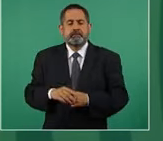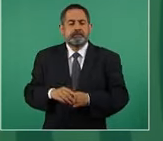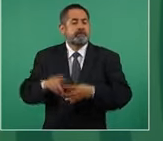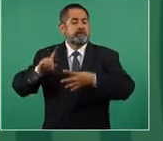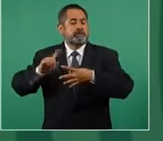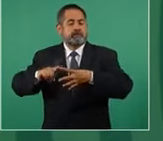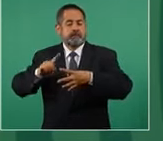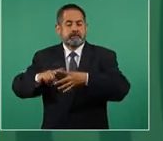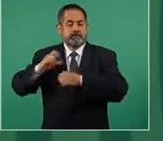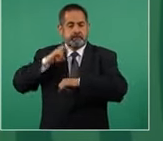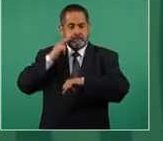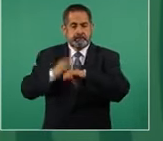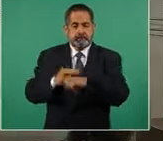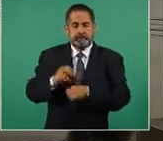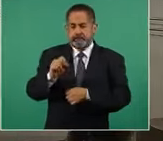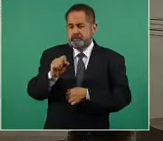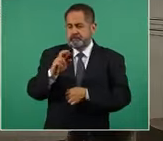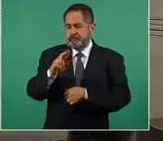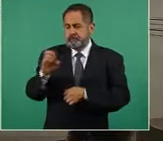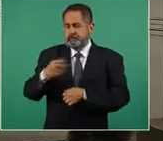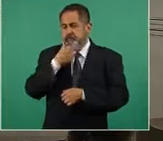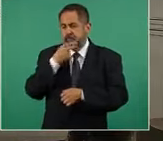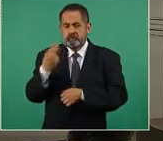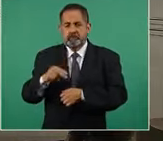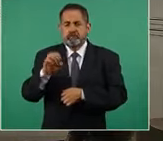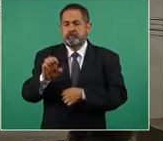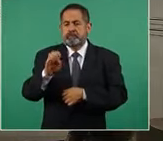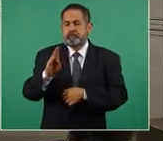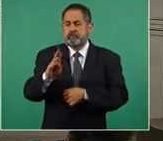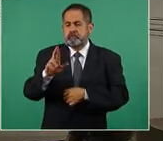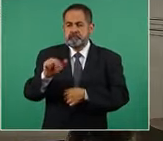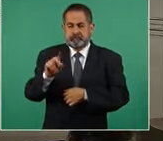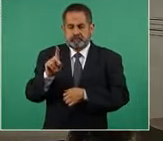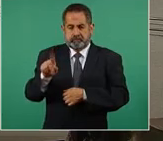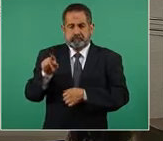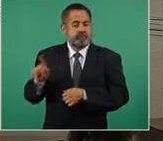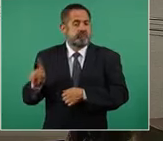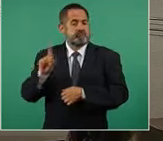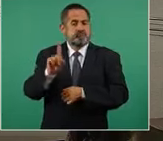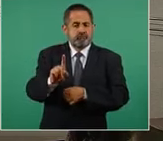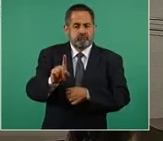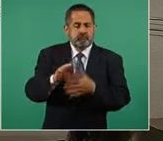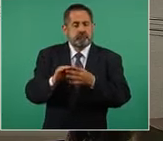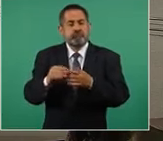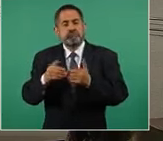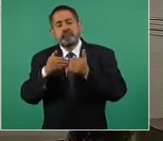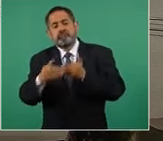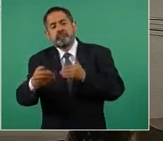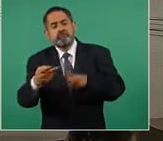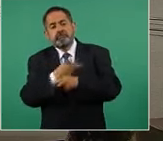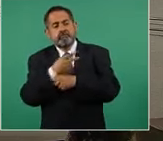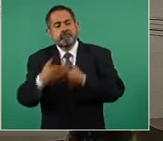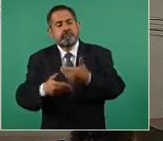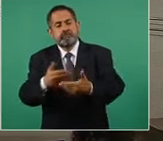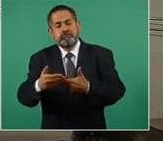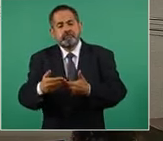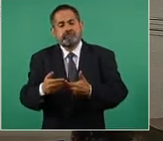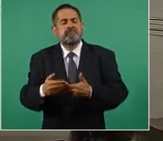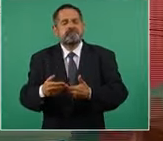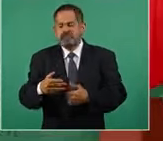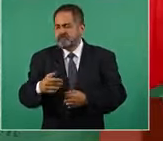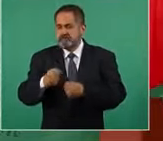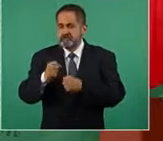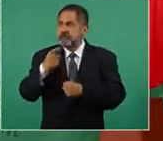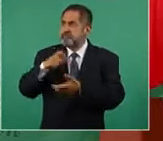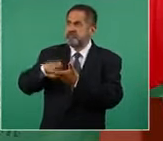canciller Marcelo Ebrard nos hablará sobre la perspectiva de en el camino que es muy dinámico para asegurar las